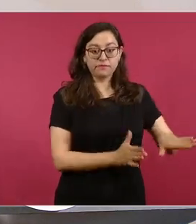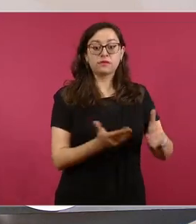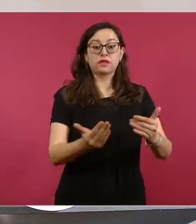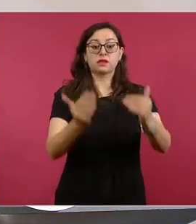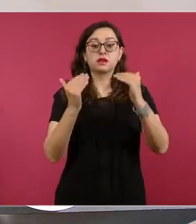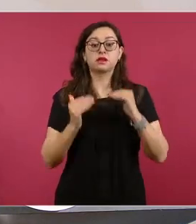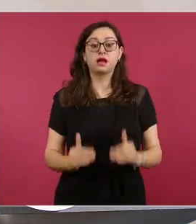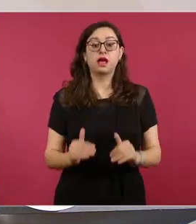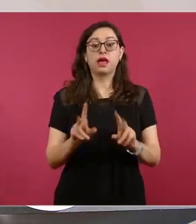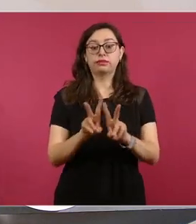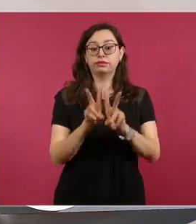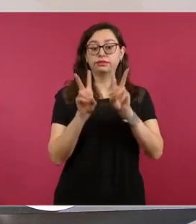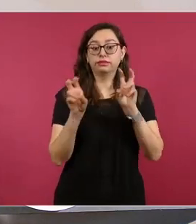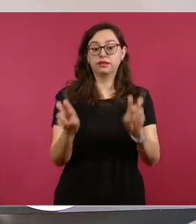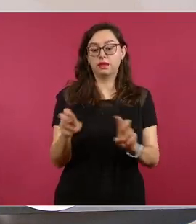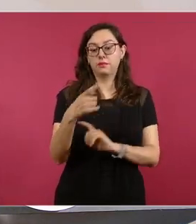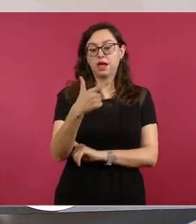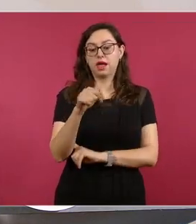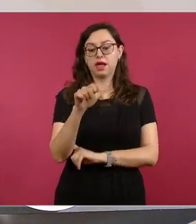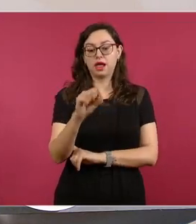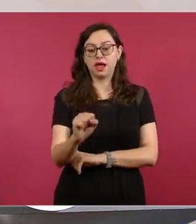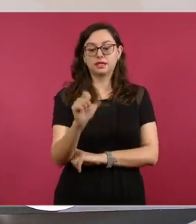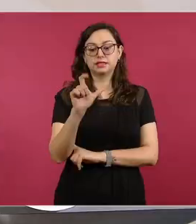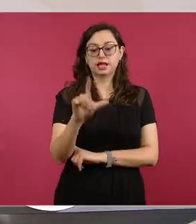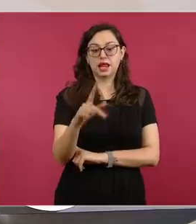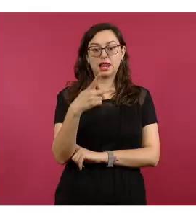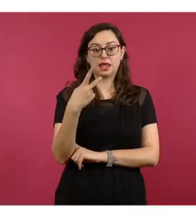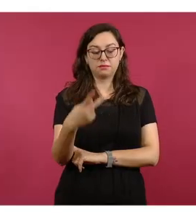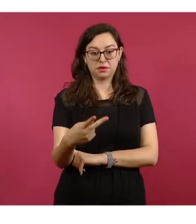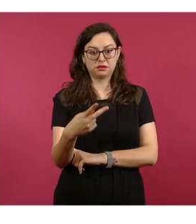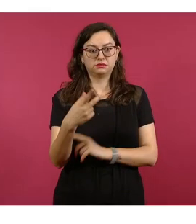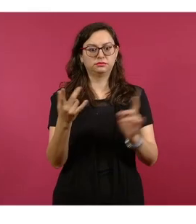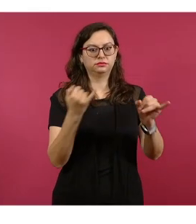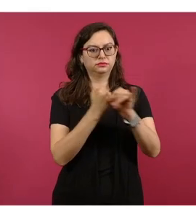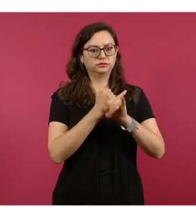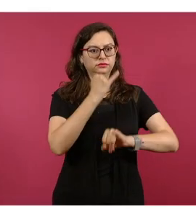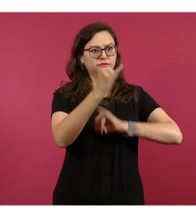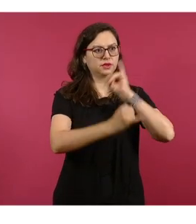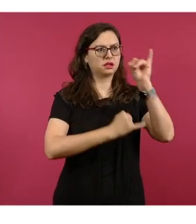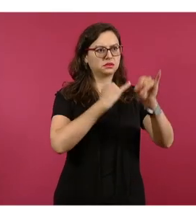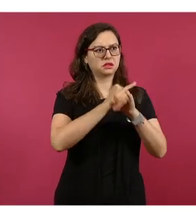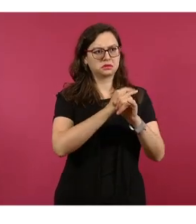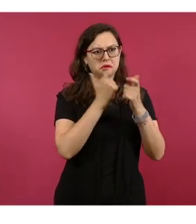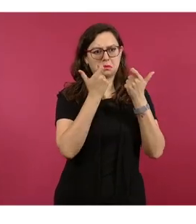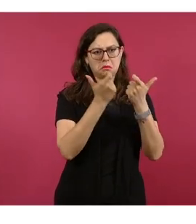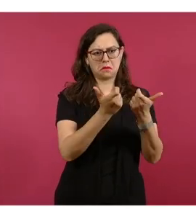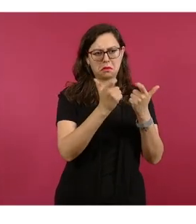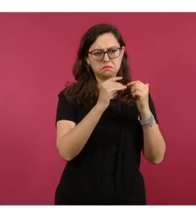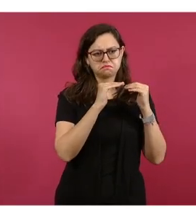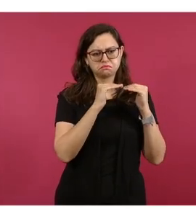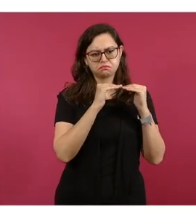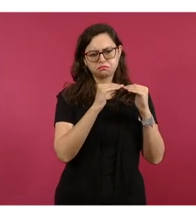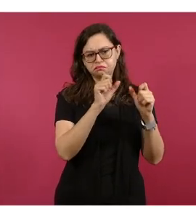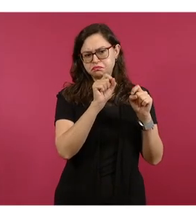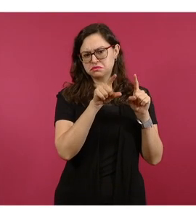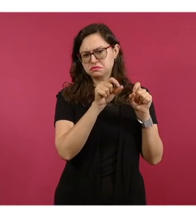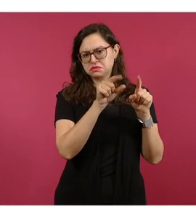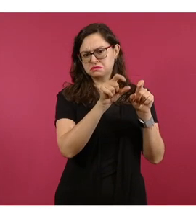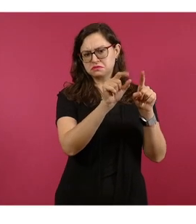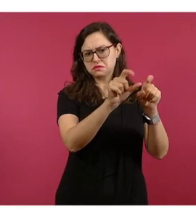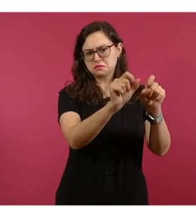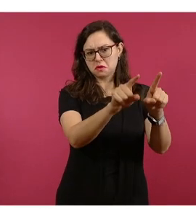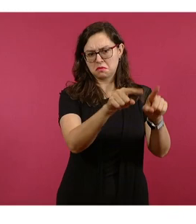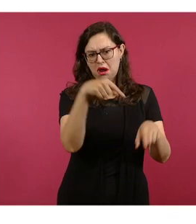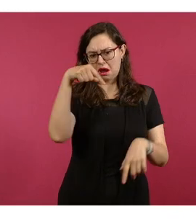donde seguimos viendo mercados estables, tanto a nivel internacional como a nivel nacional. Y podemos decir que siguen los precios y